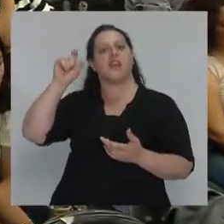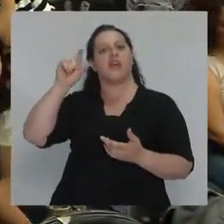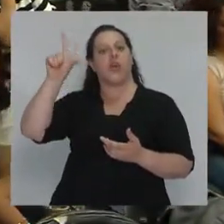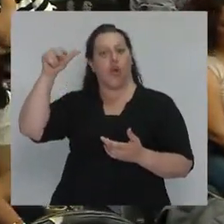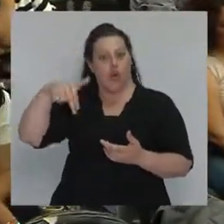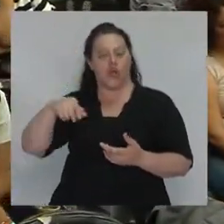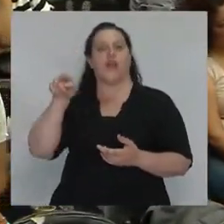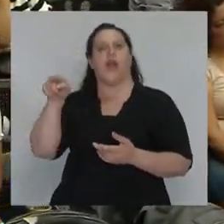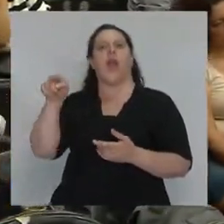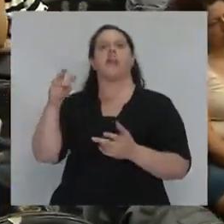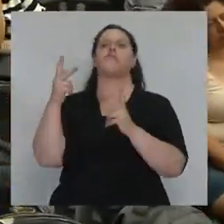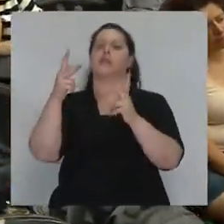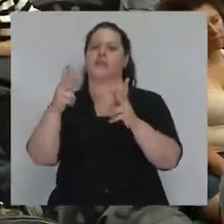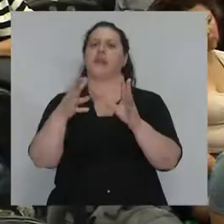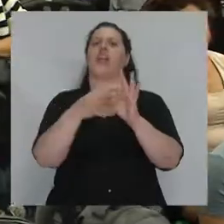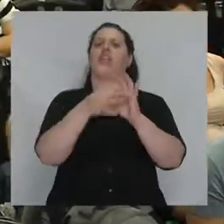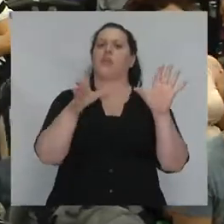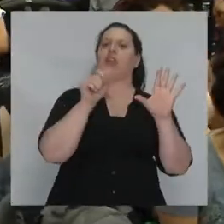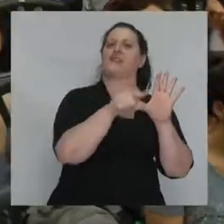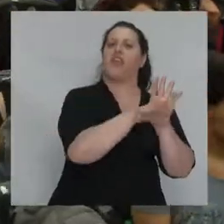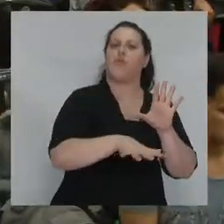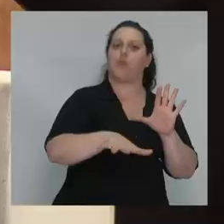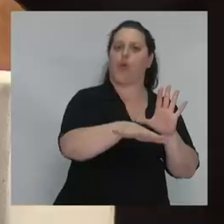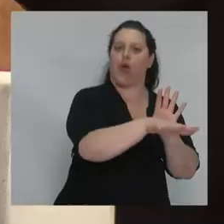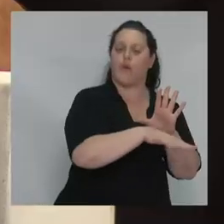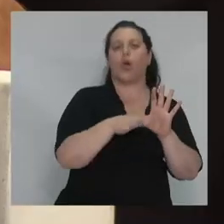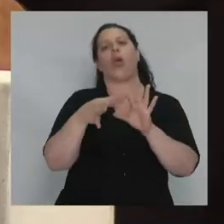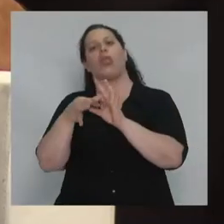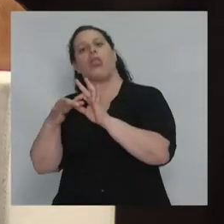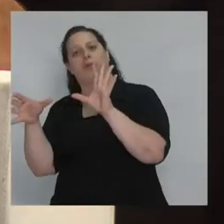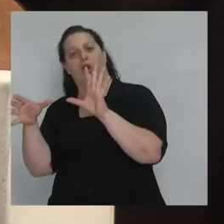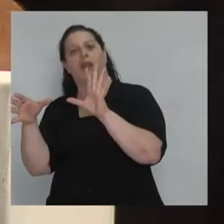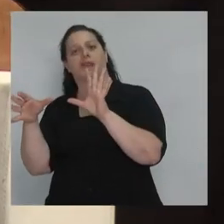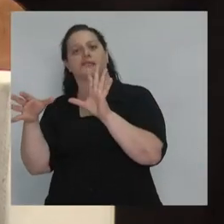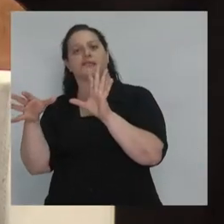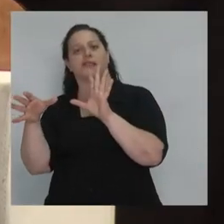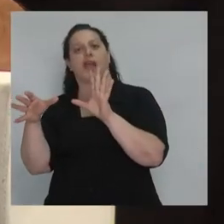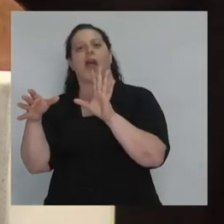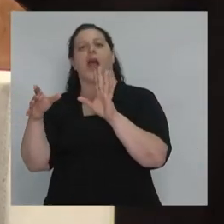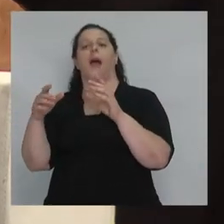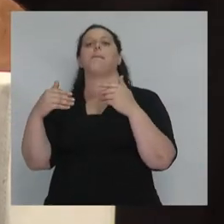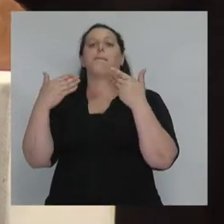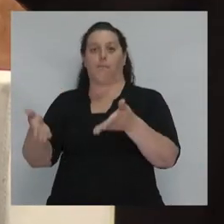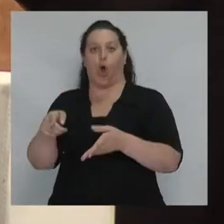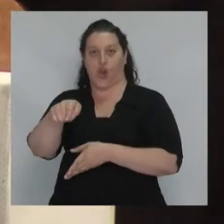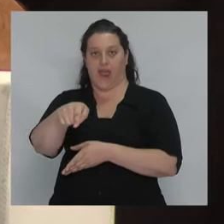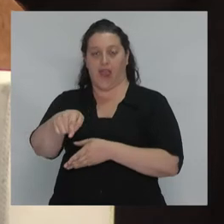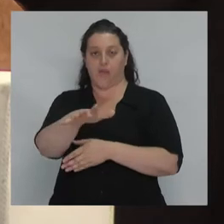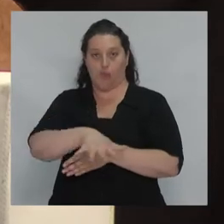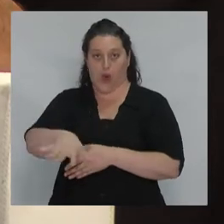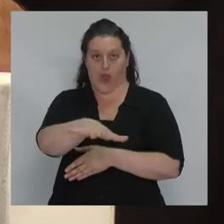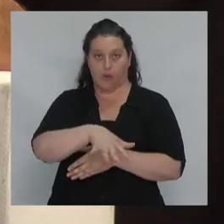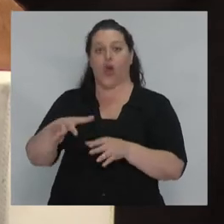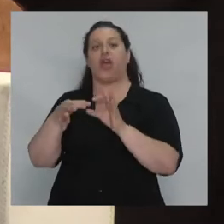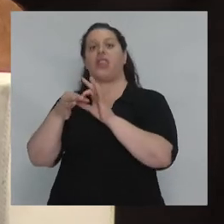distingue entre la democracia del pueblo, la democracia por el pueblo y la